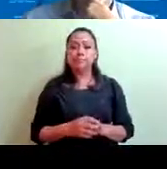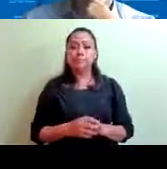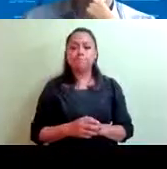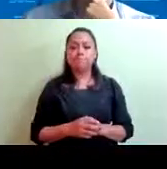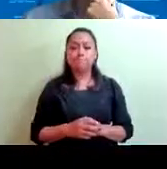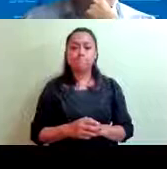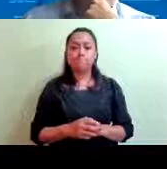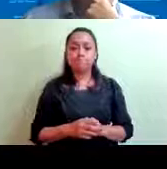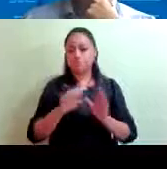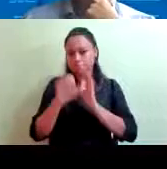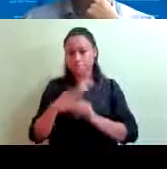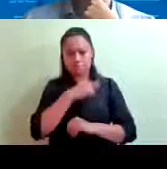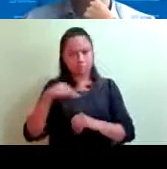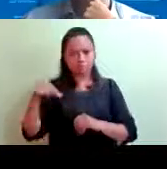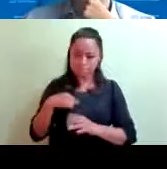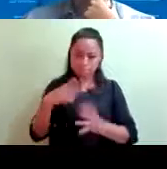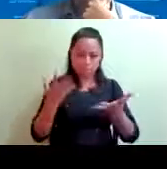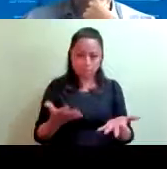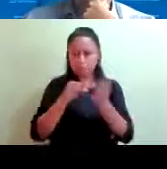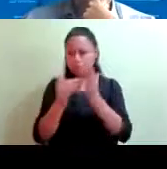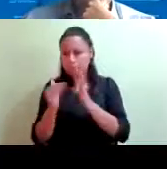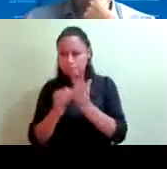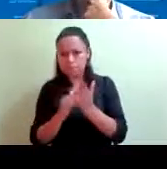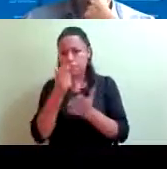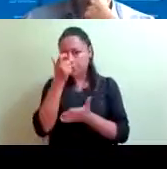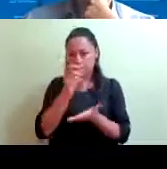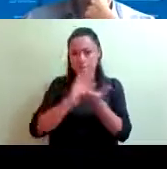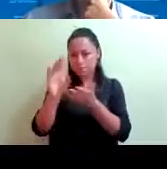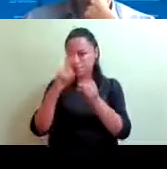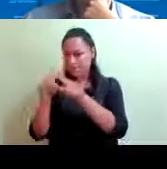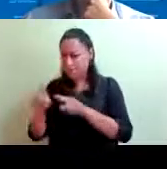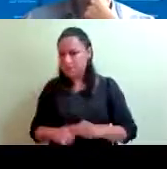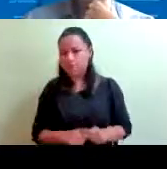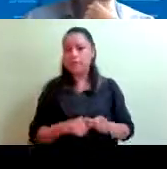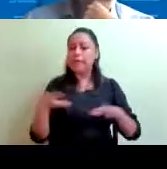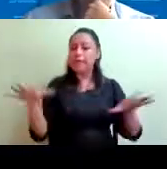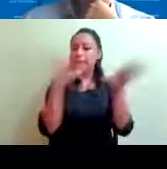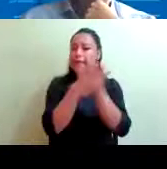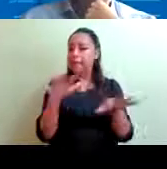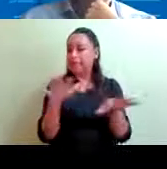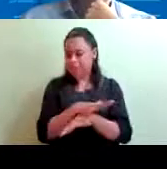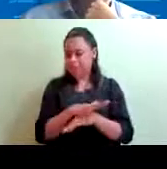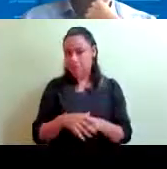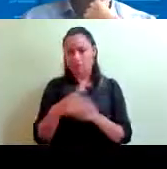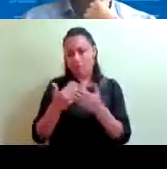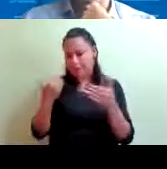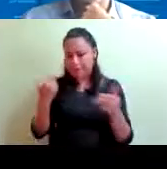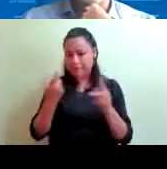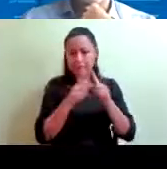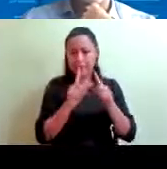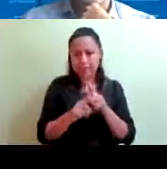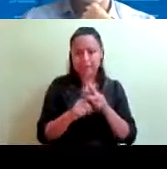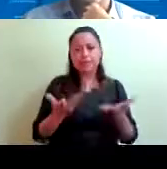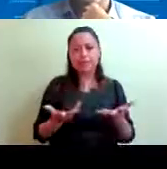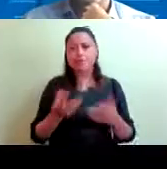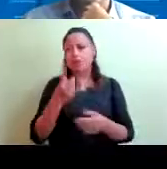en el sector, y esto tiene mucho que ver con muchos temas que se mencionaron al inicio, de la incertidumbre de